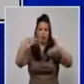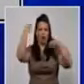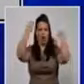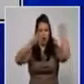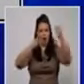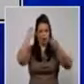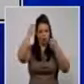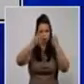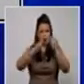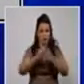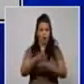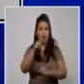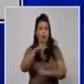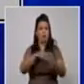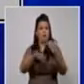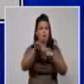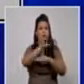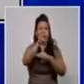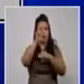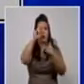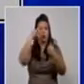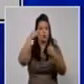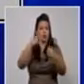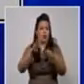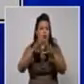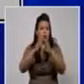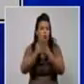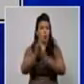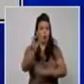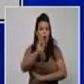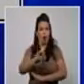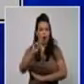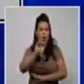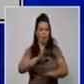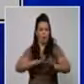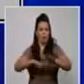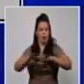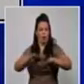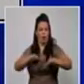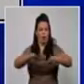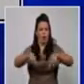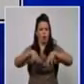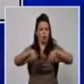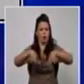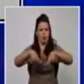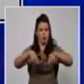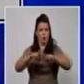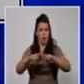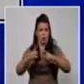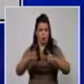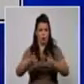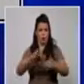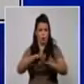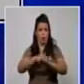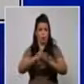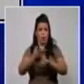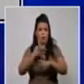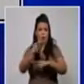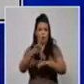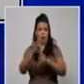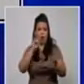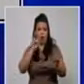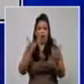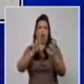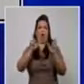Salud Pública y todos los organismos se preparan las condiciones para que no sorprenda en un momento determinado que no tengamos capacidades